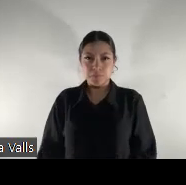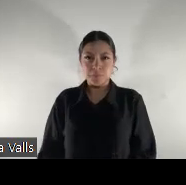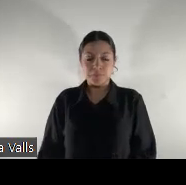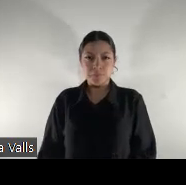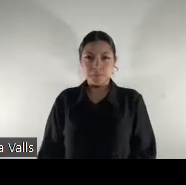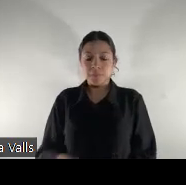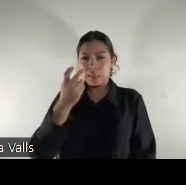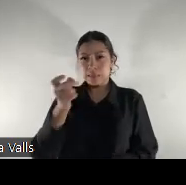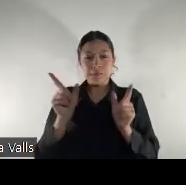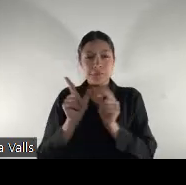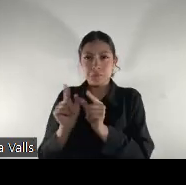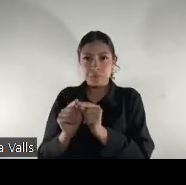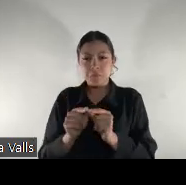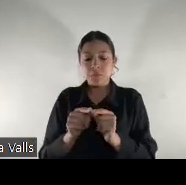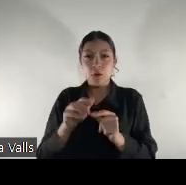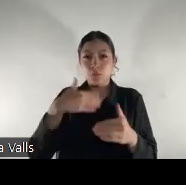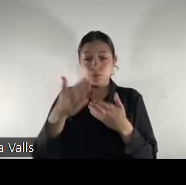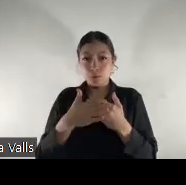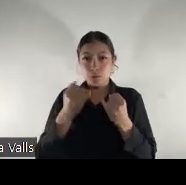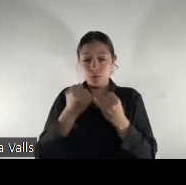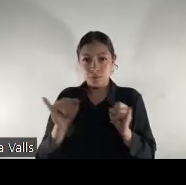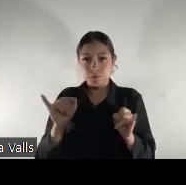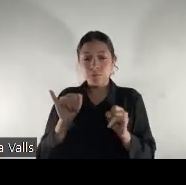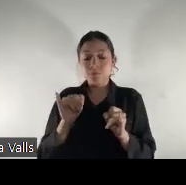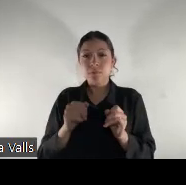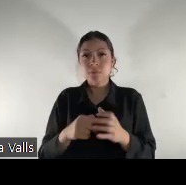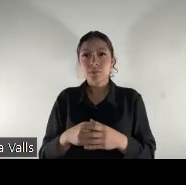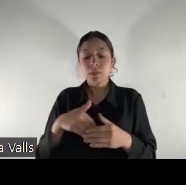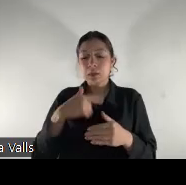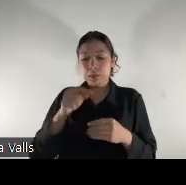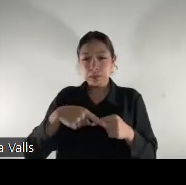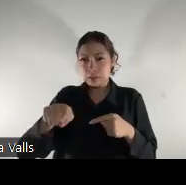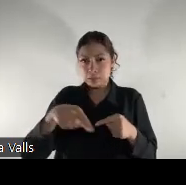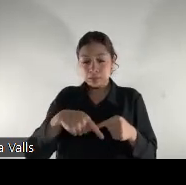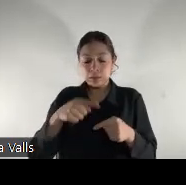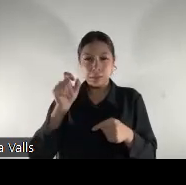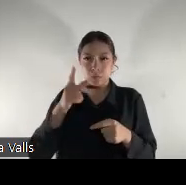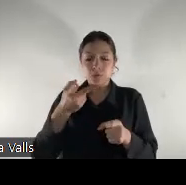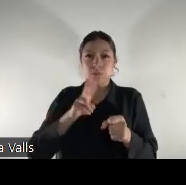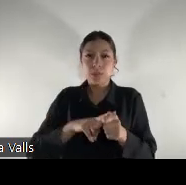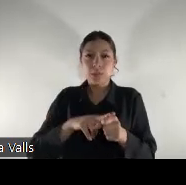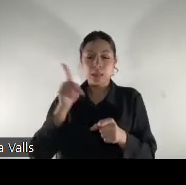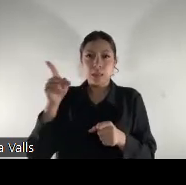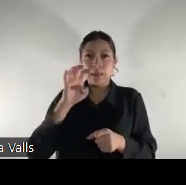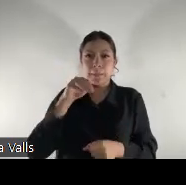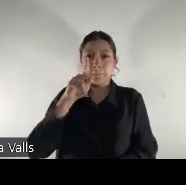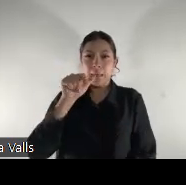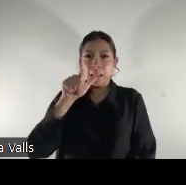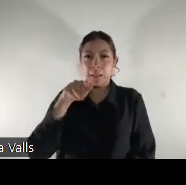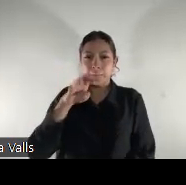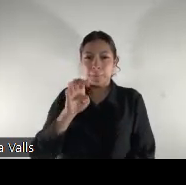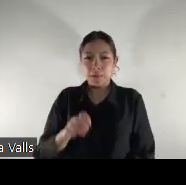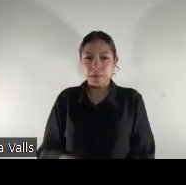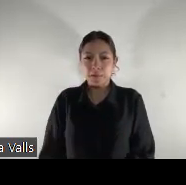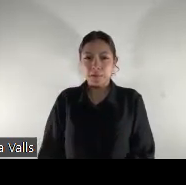que nuestra próxima apertura ya es en unos días en la clínica de Empalme. Tenemos como